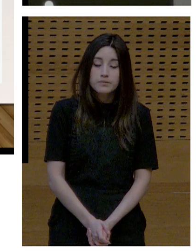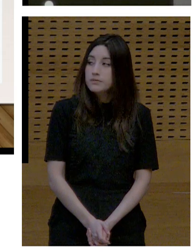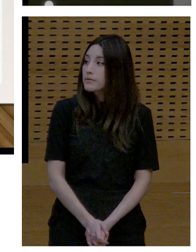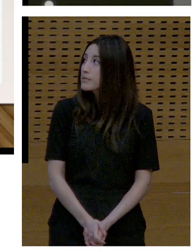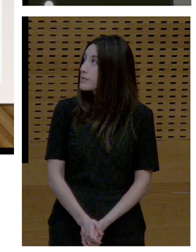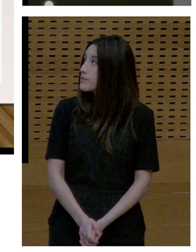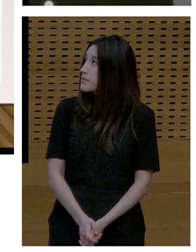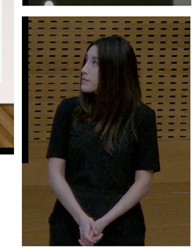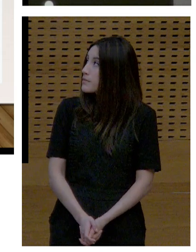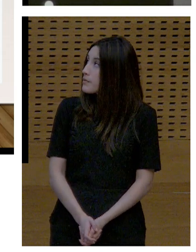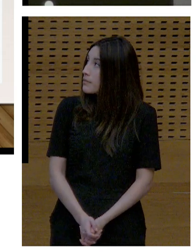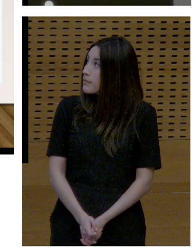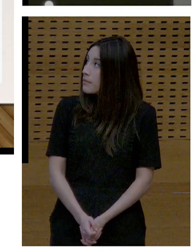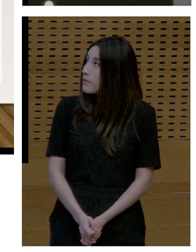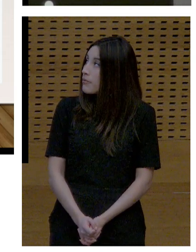Vale, pues